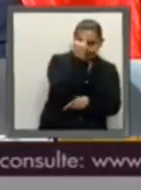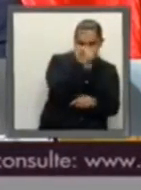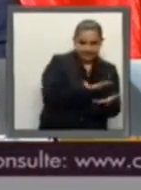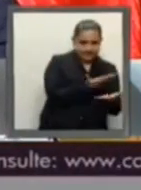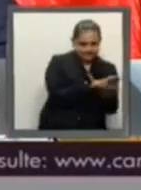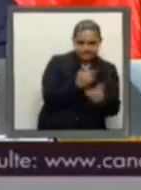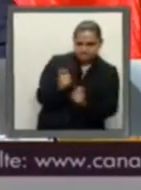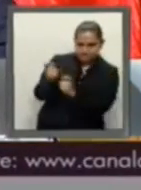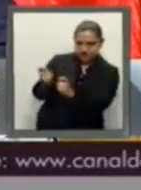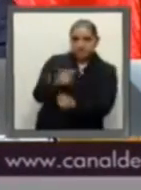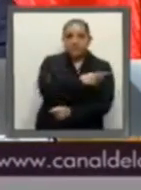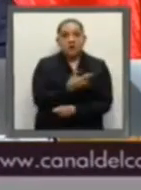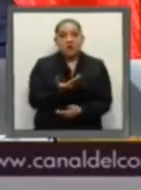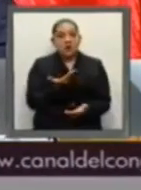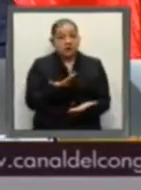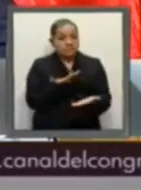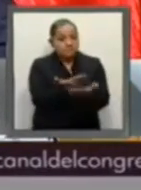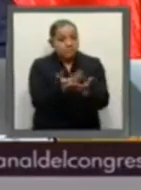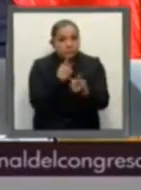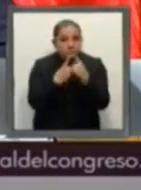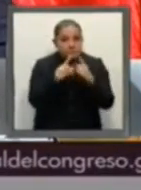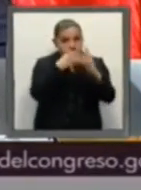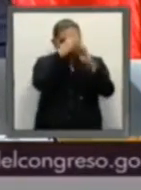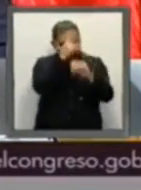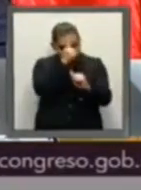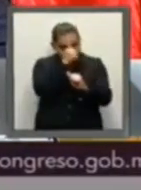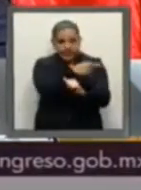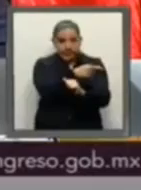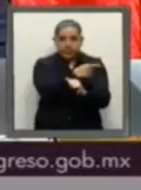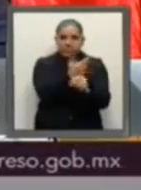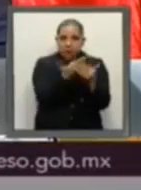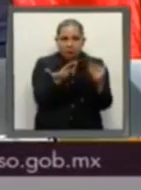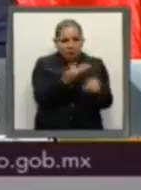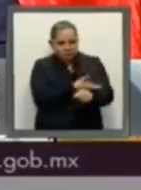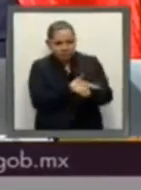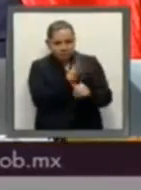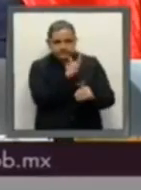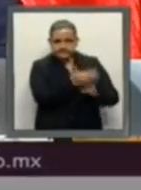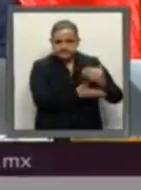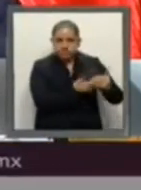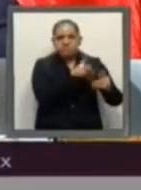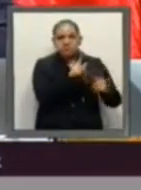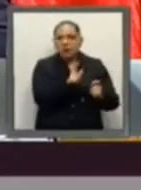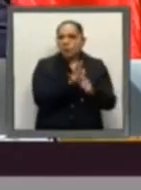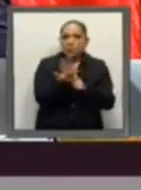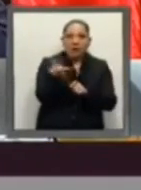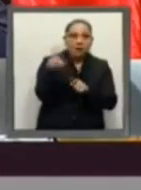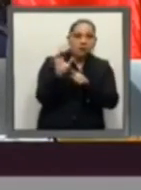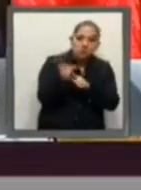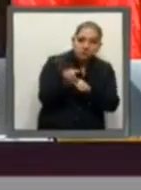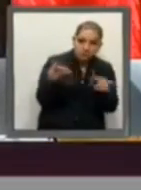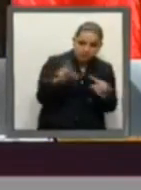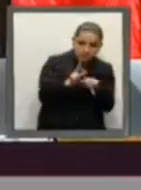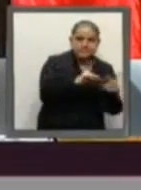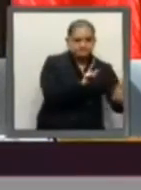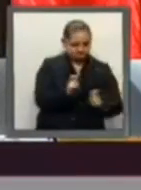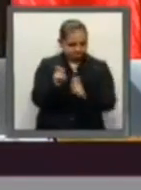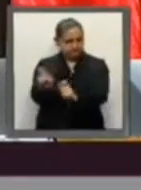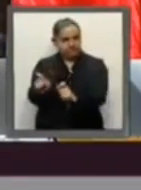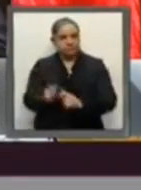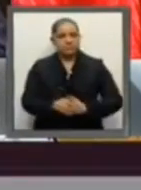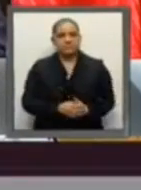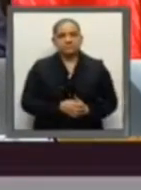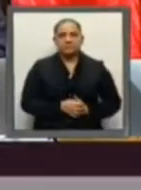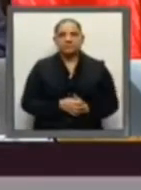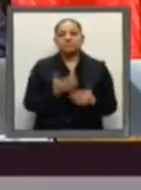el punto de acuerdos en el momento procesal correspondiente de esta sesión será turnado a la comisión que corresponda tiene la